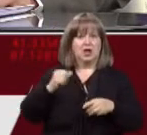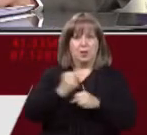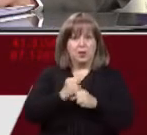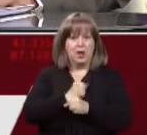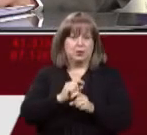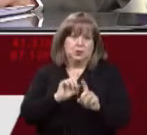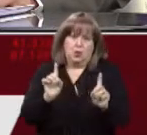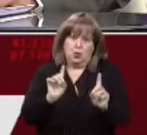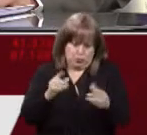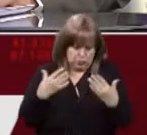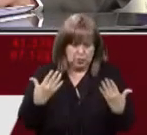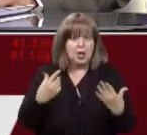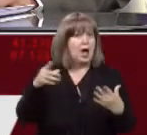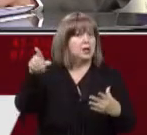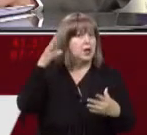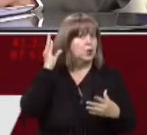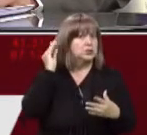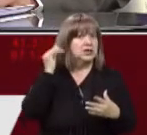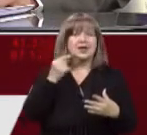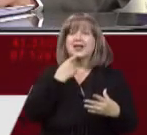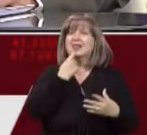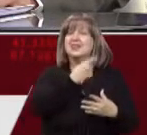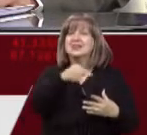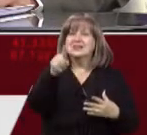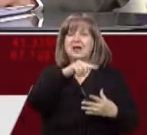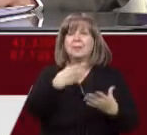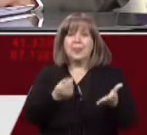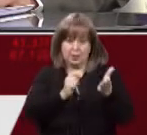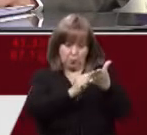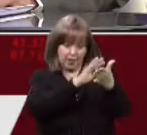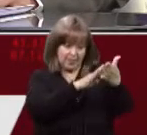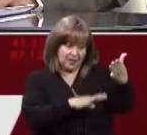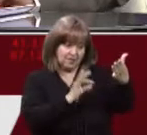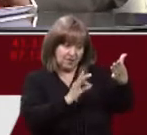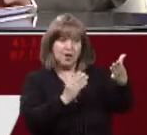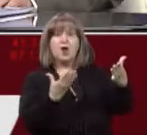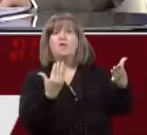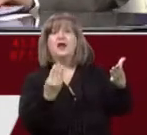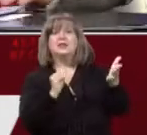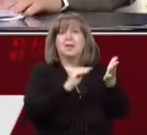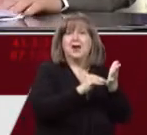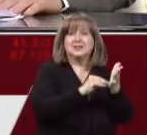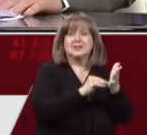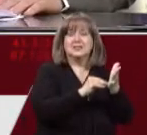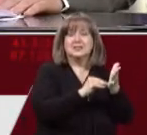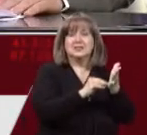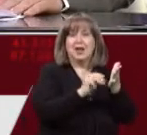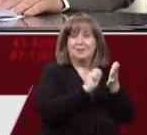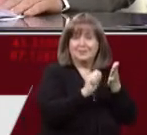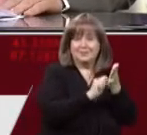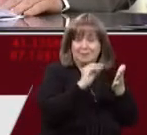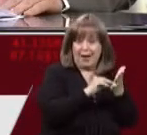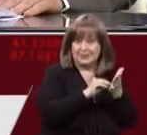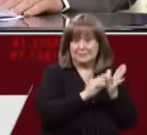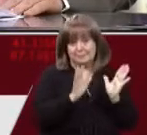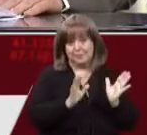para escuchar eventuales sugerencias para ver si existen chances de enriquecer este proyecto. Omar, en una